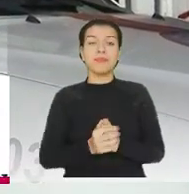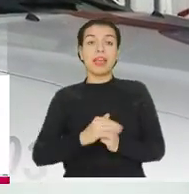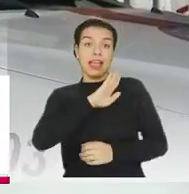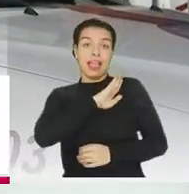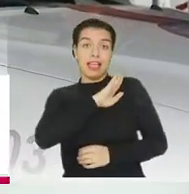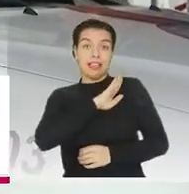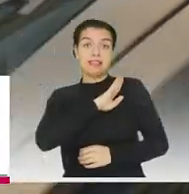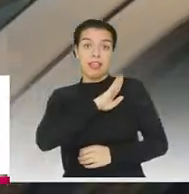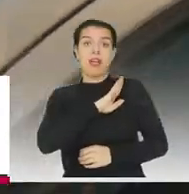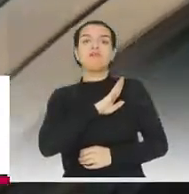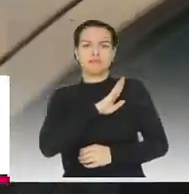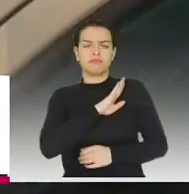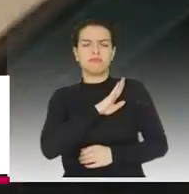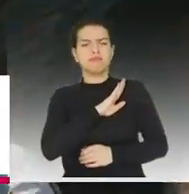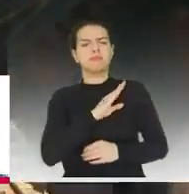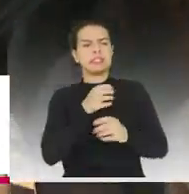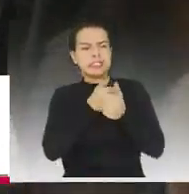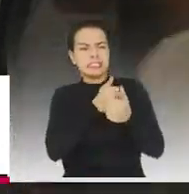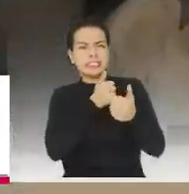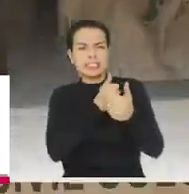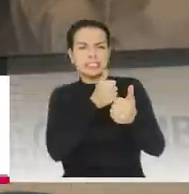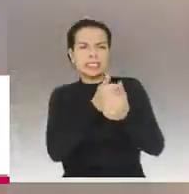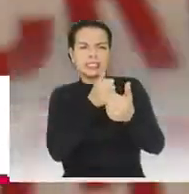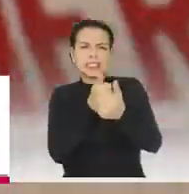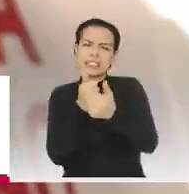de pedagogía y sensibilización en las